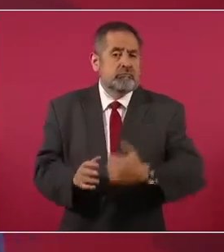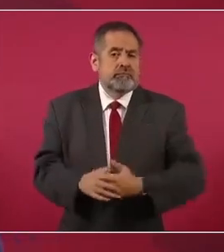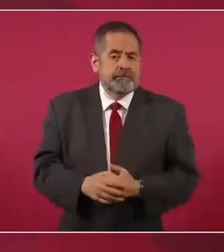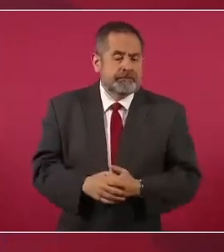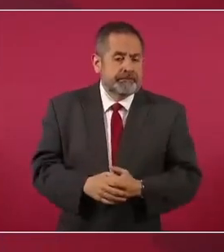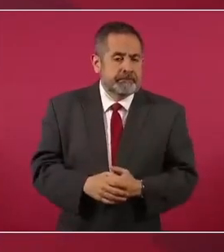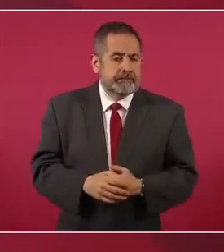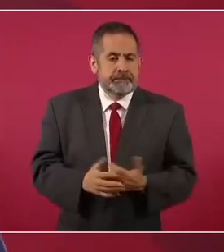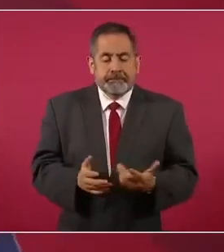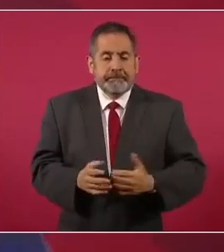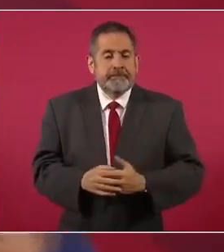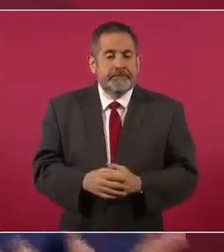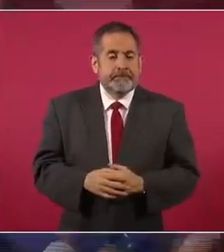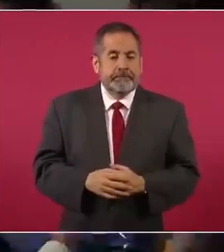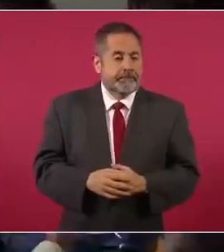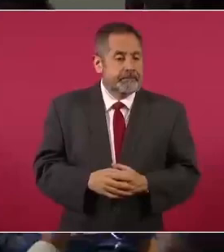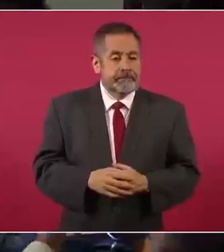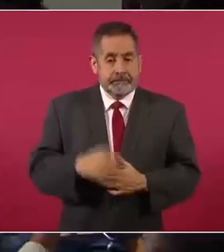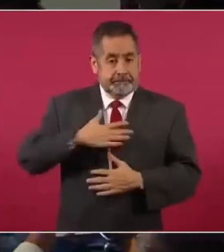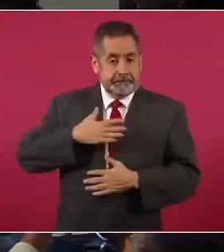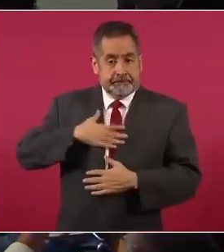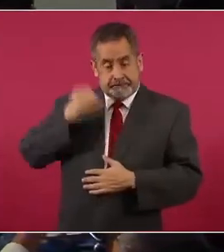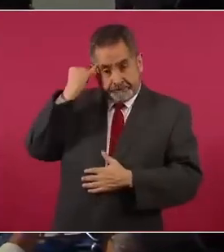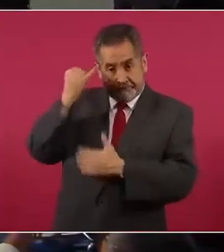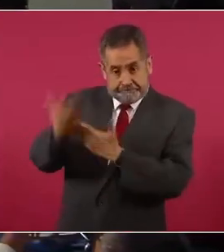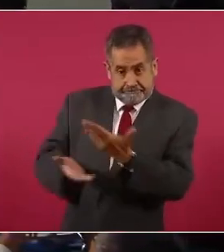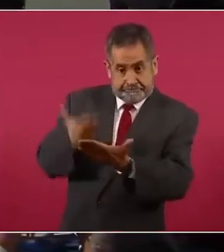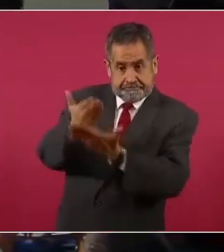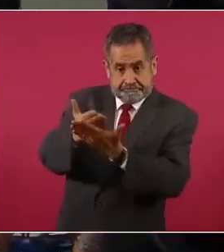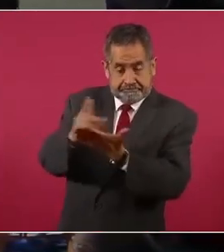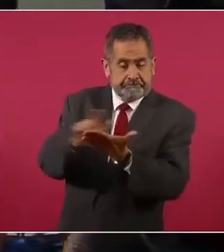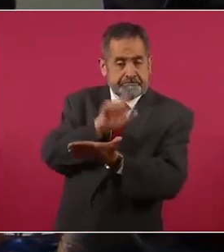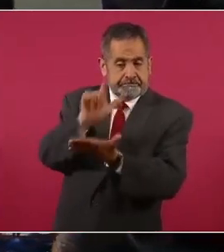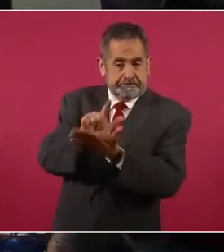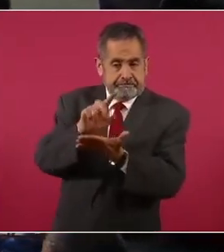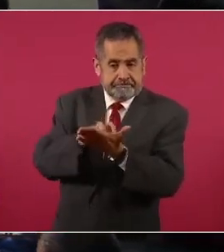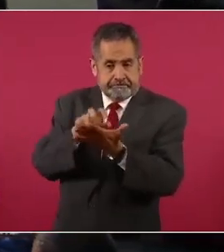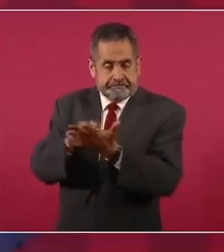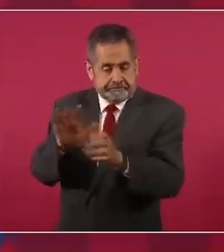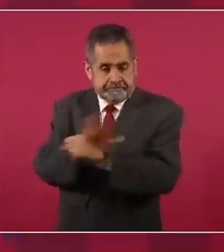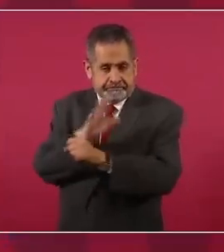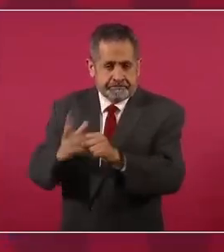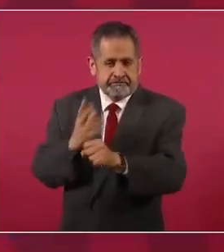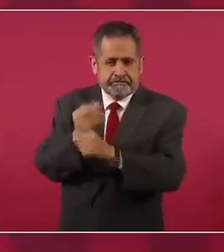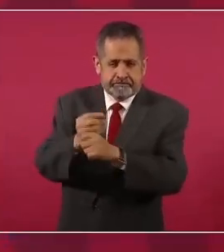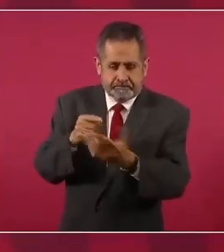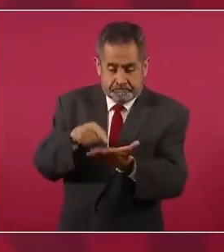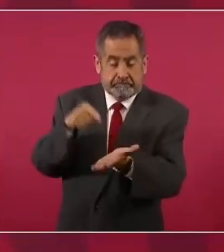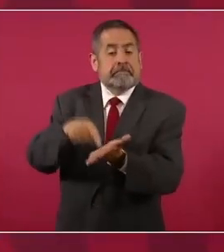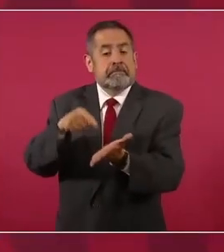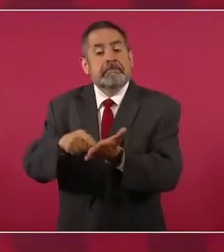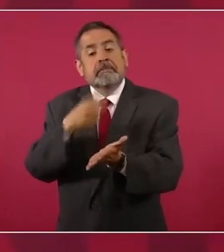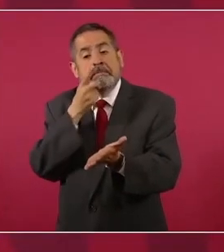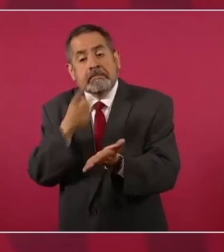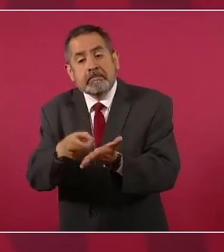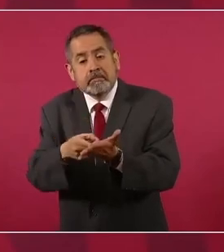Entonces, ¿qué plantea la reforma que propongo? Que no se gaste mucho,